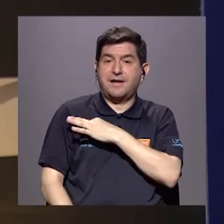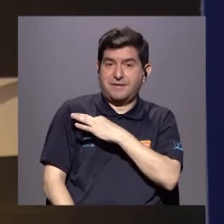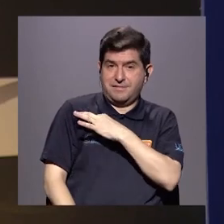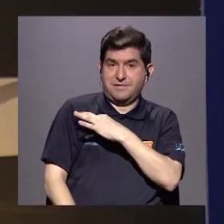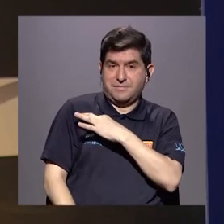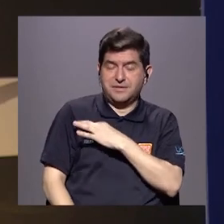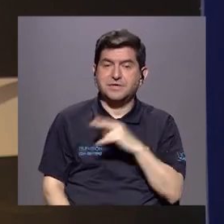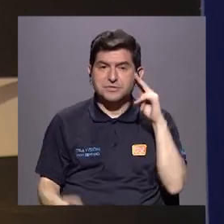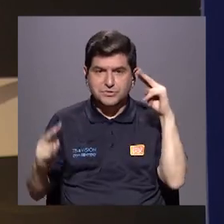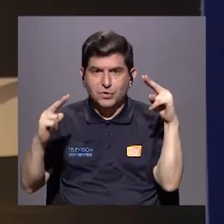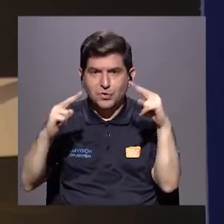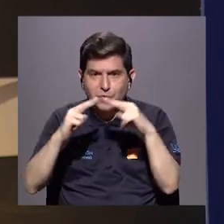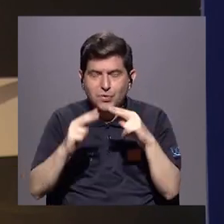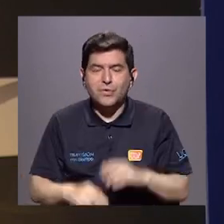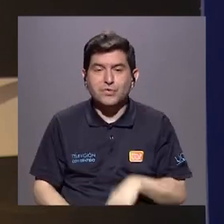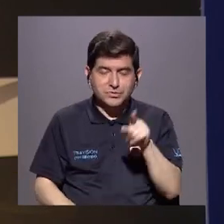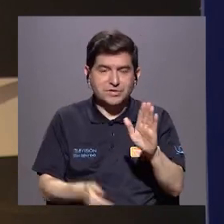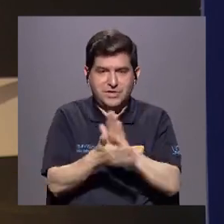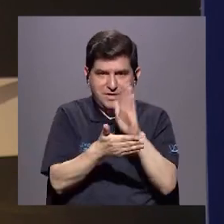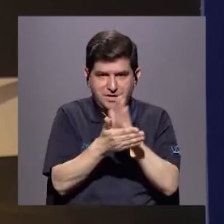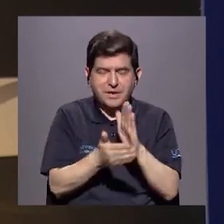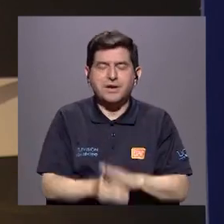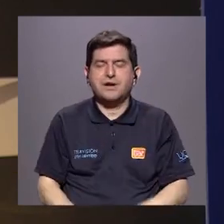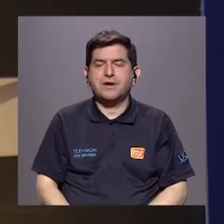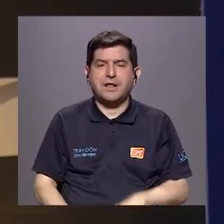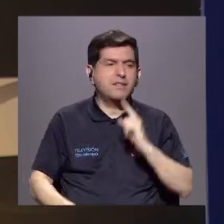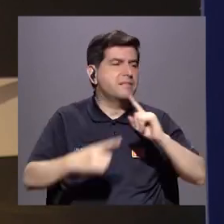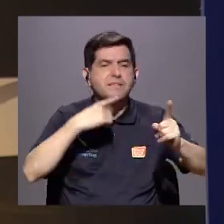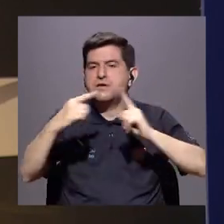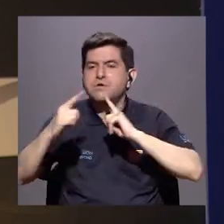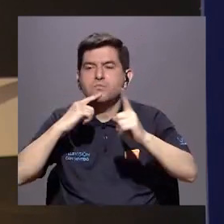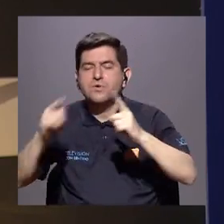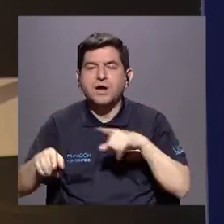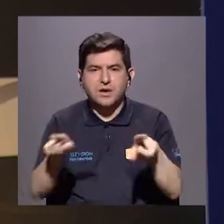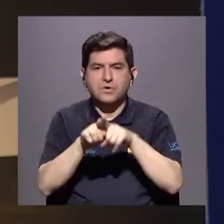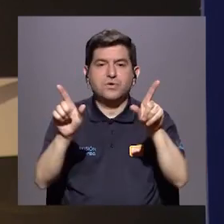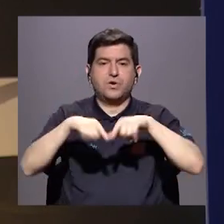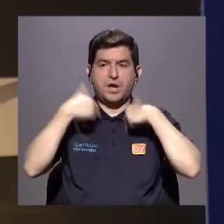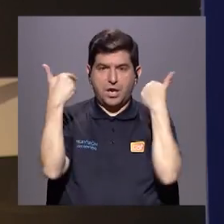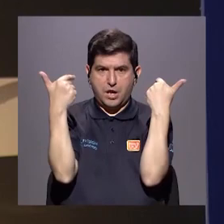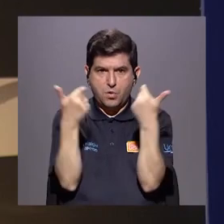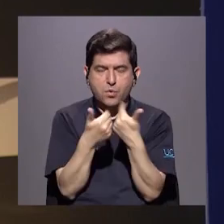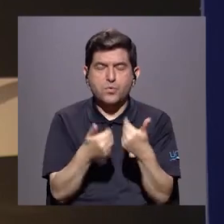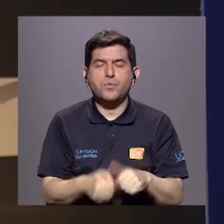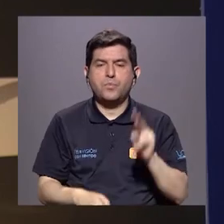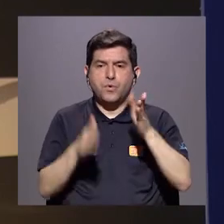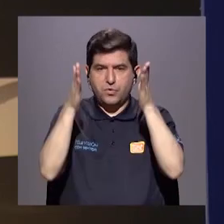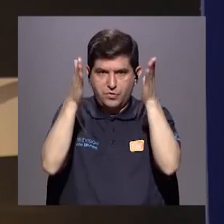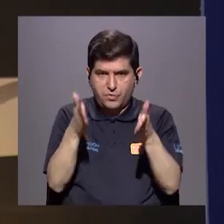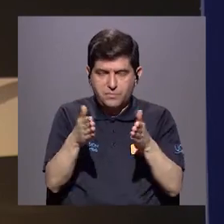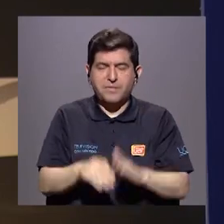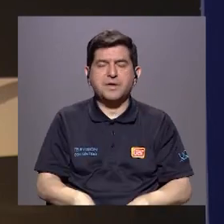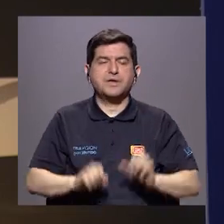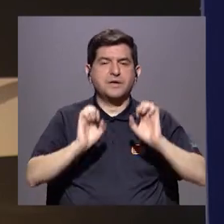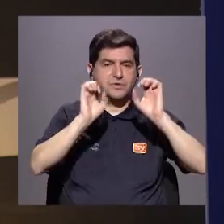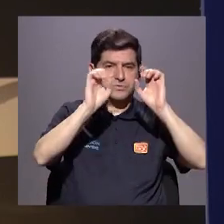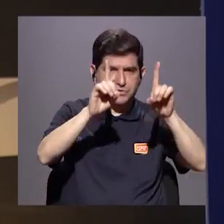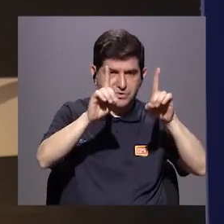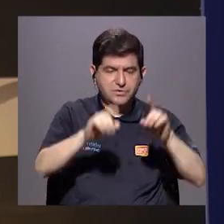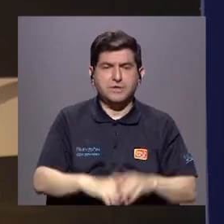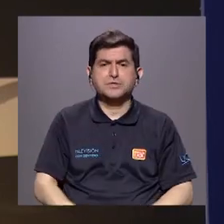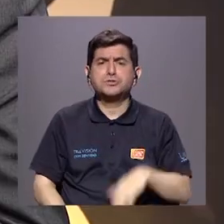conocer el protocolo socializarlo y quizás hasta en grupos de colegas en educación